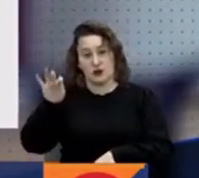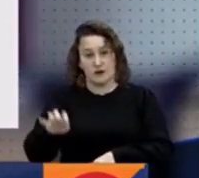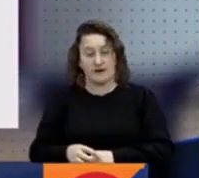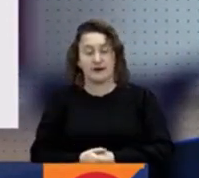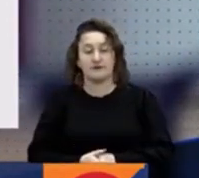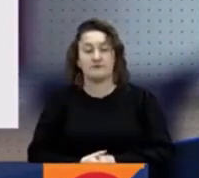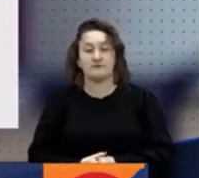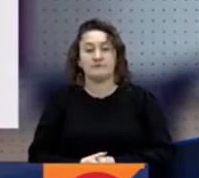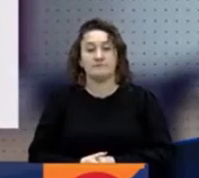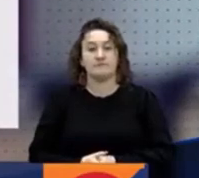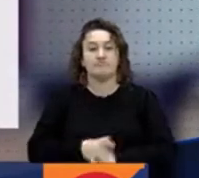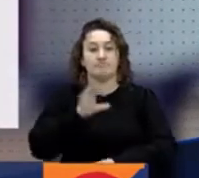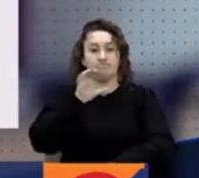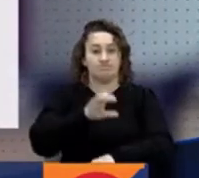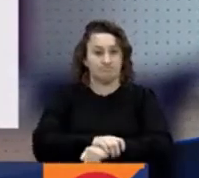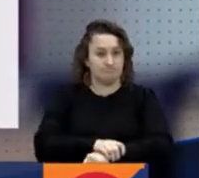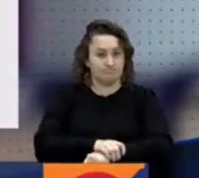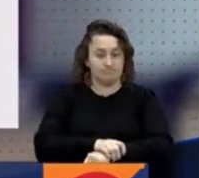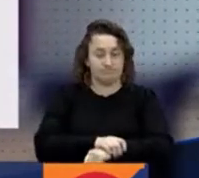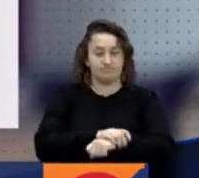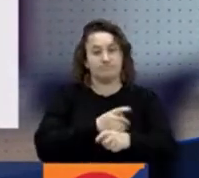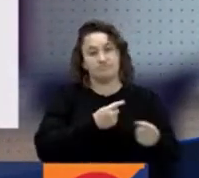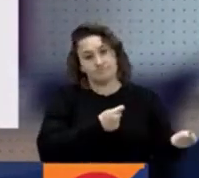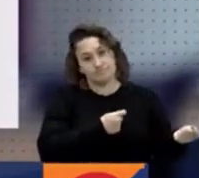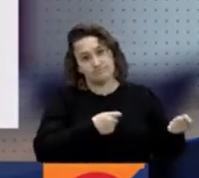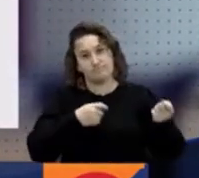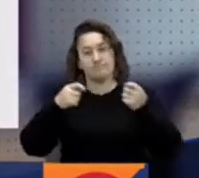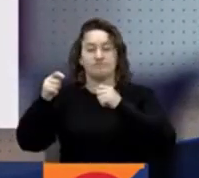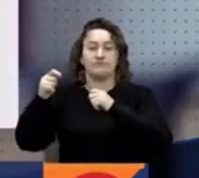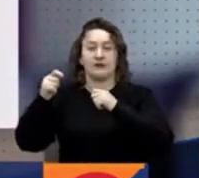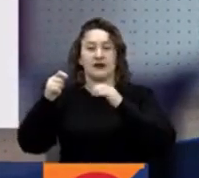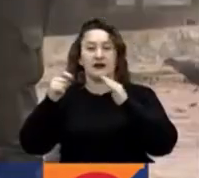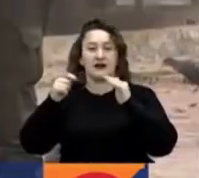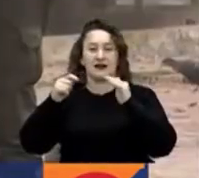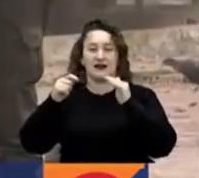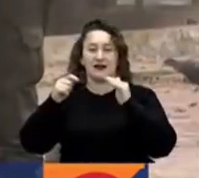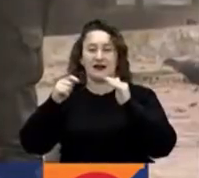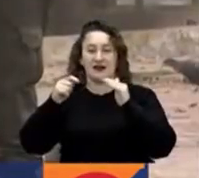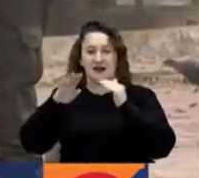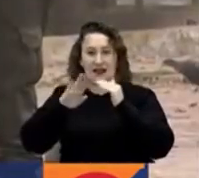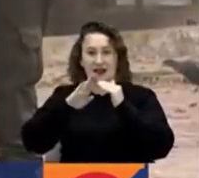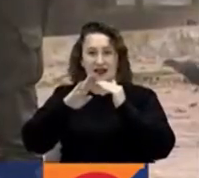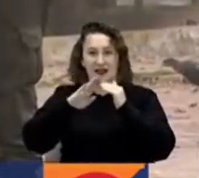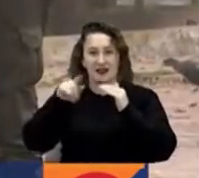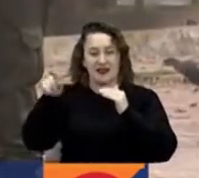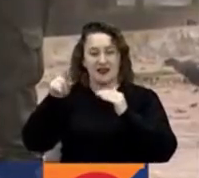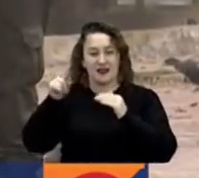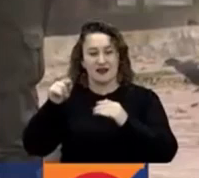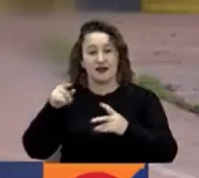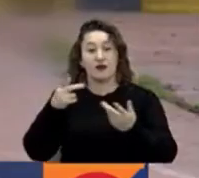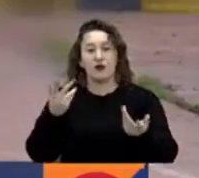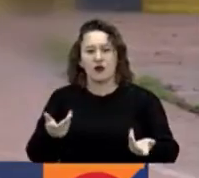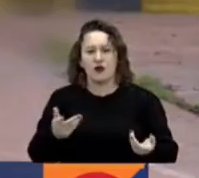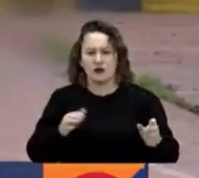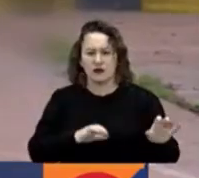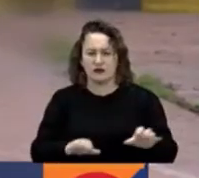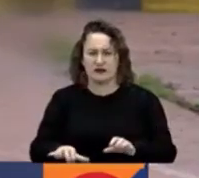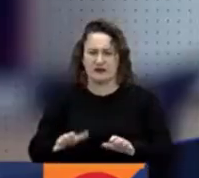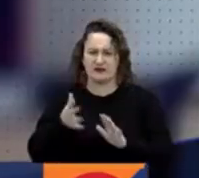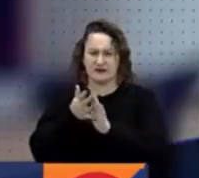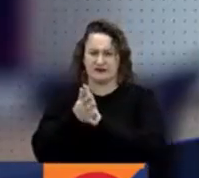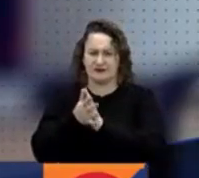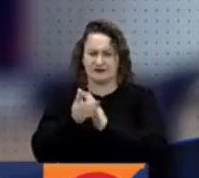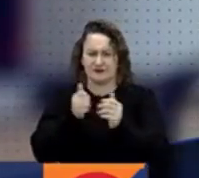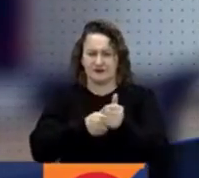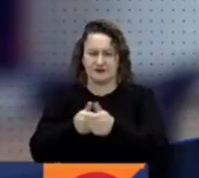segundos, trasladado al CAI Engativá, igual que al anterior? La fiscal narró su modus operandi y explicó el rol de